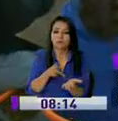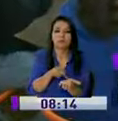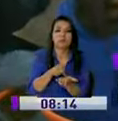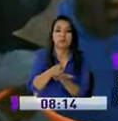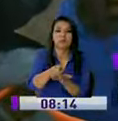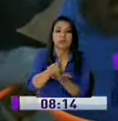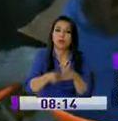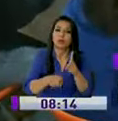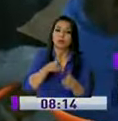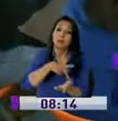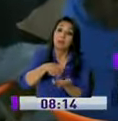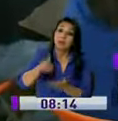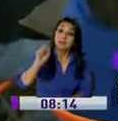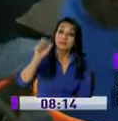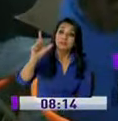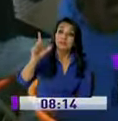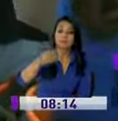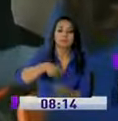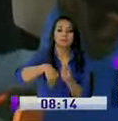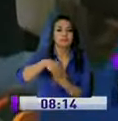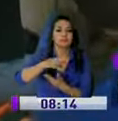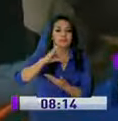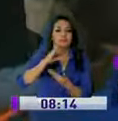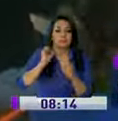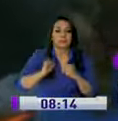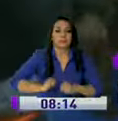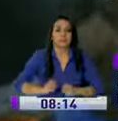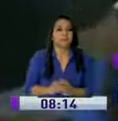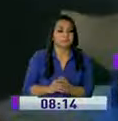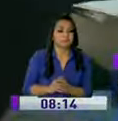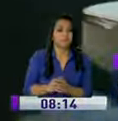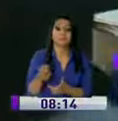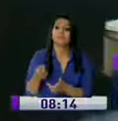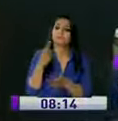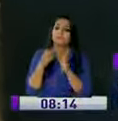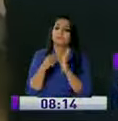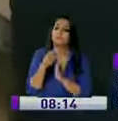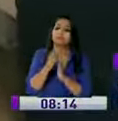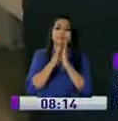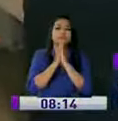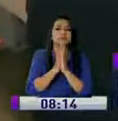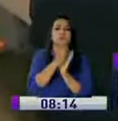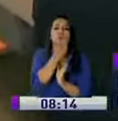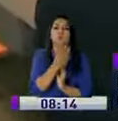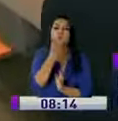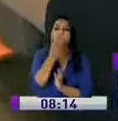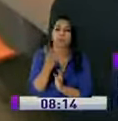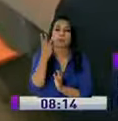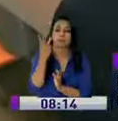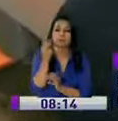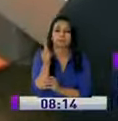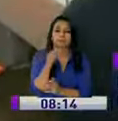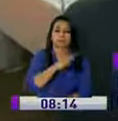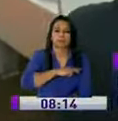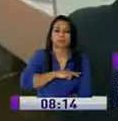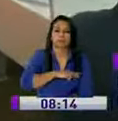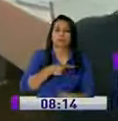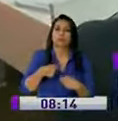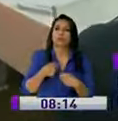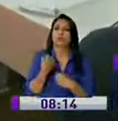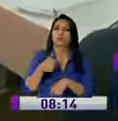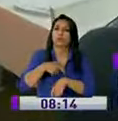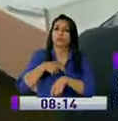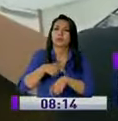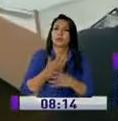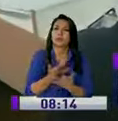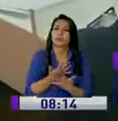hubieran pagado algo en exceso, pues se realice la devolución de esos recursos. De hacer esta solicitud a través de la página web que habilitó el municipio, ¿cuánto tiempo tendría